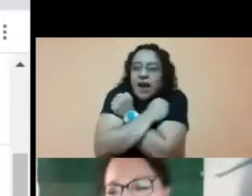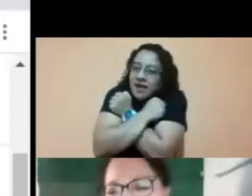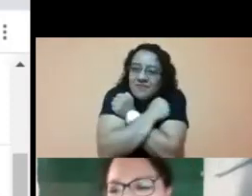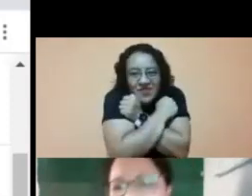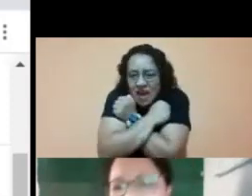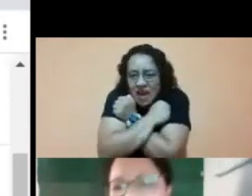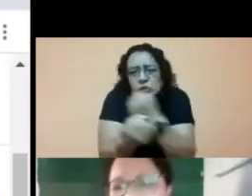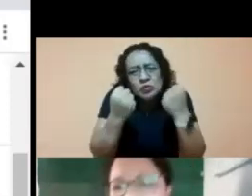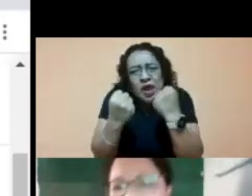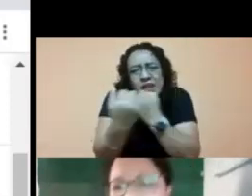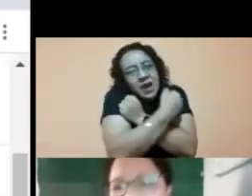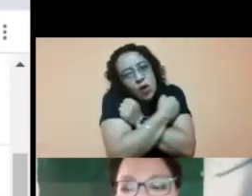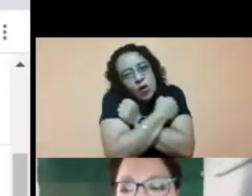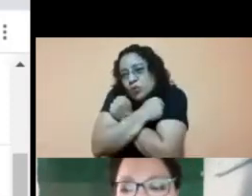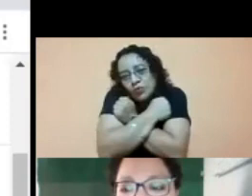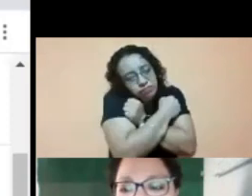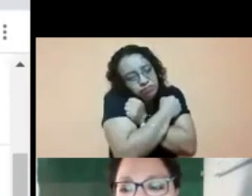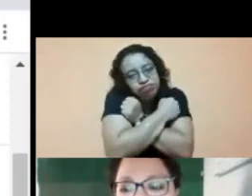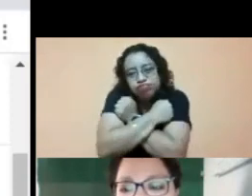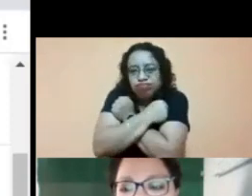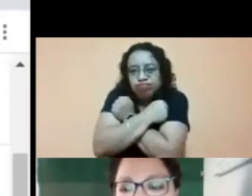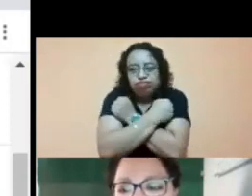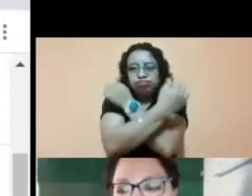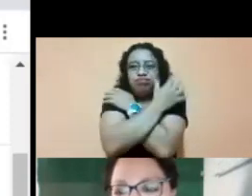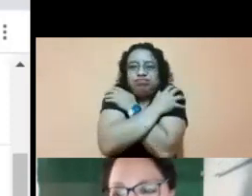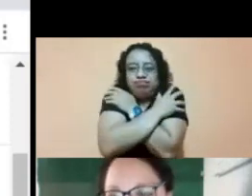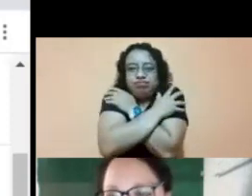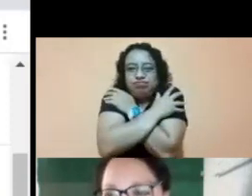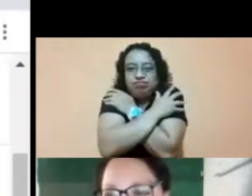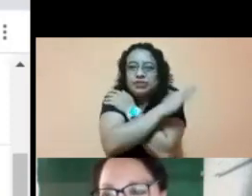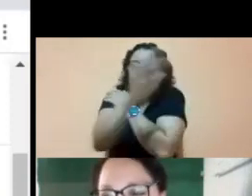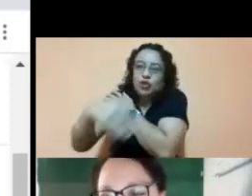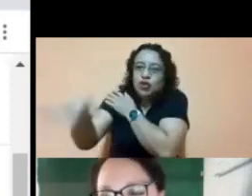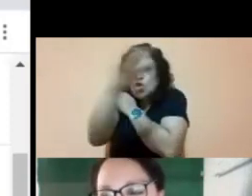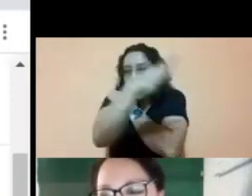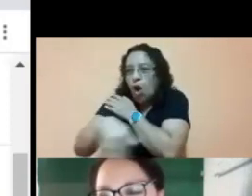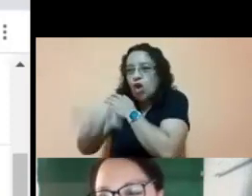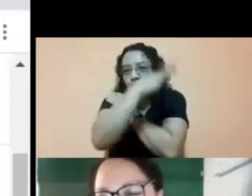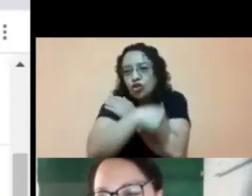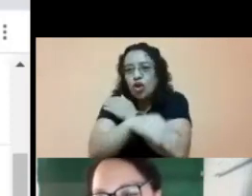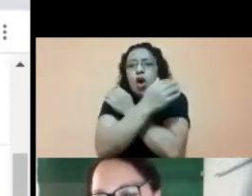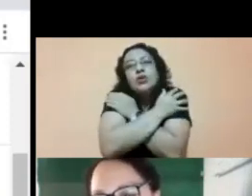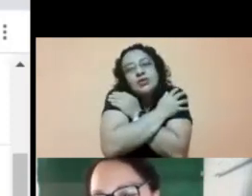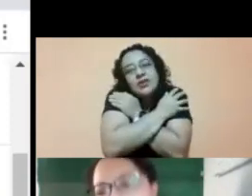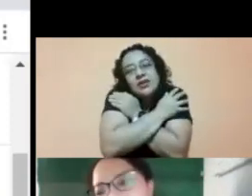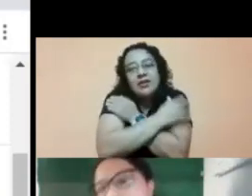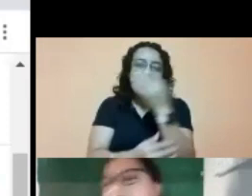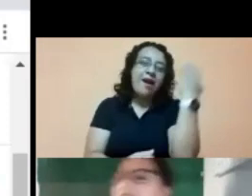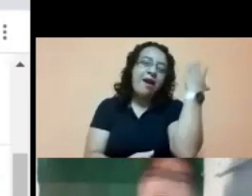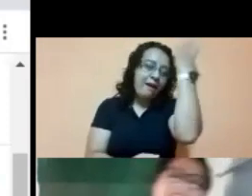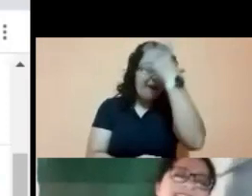fuerte, fuerte, dándonos un abrazo todos. A ver, ay, qué bonito